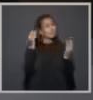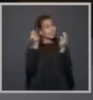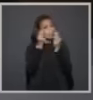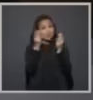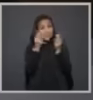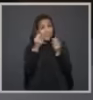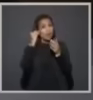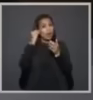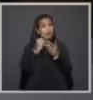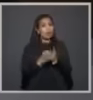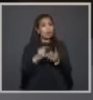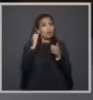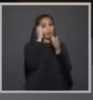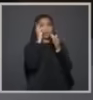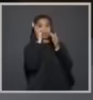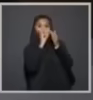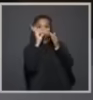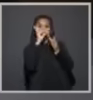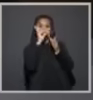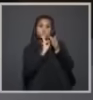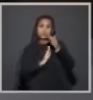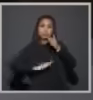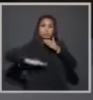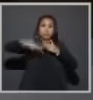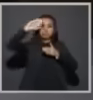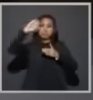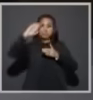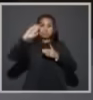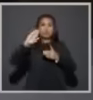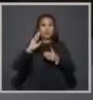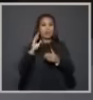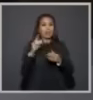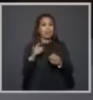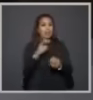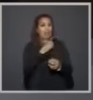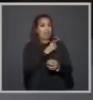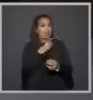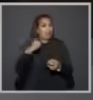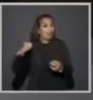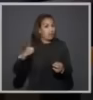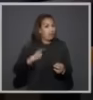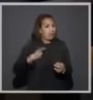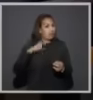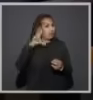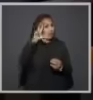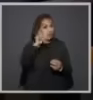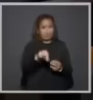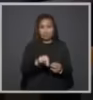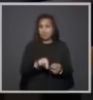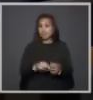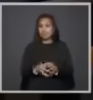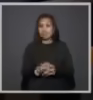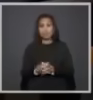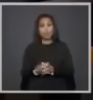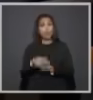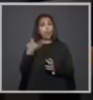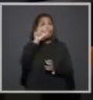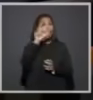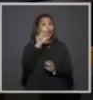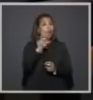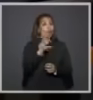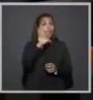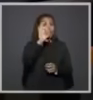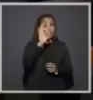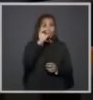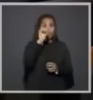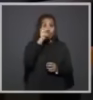de aumentar la deuda como lo han hecho. No se sabe, pero cuando terminó Fox, la